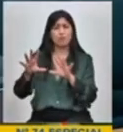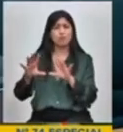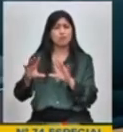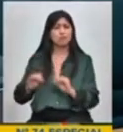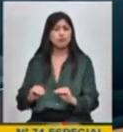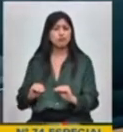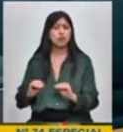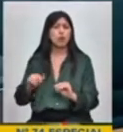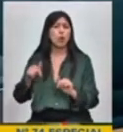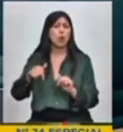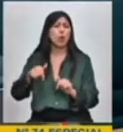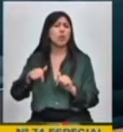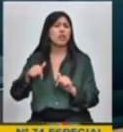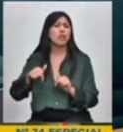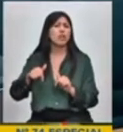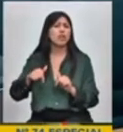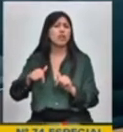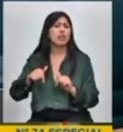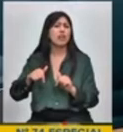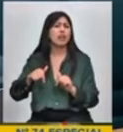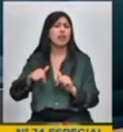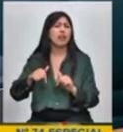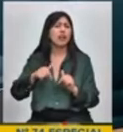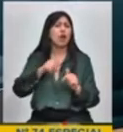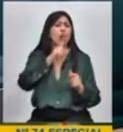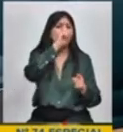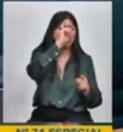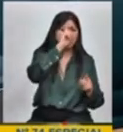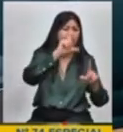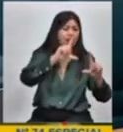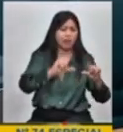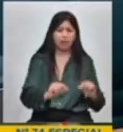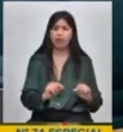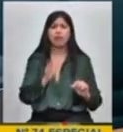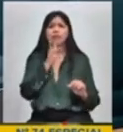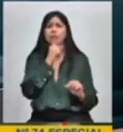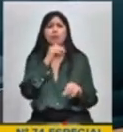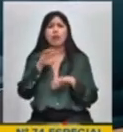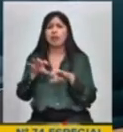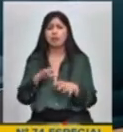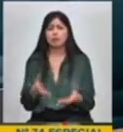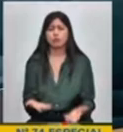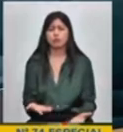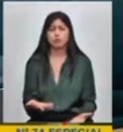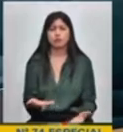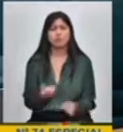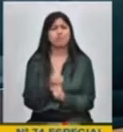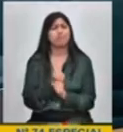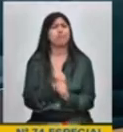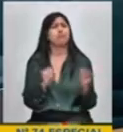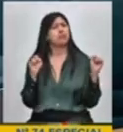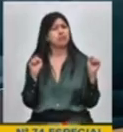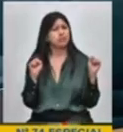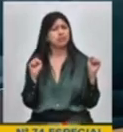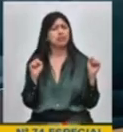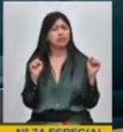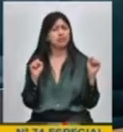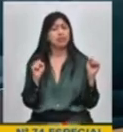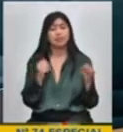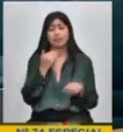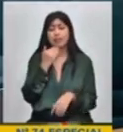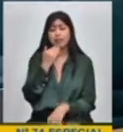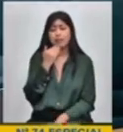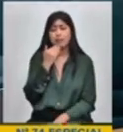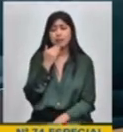hoy día los distintos hospitales tienen. Y no es posible, además, que no seamos capaces de poner